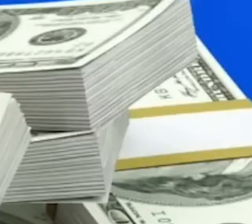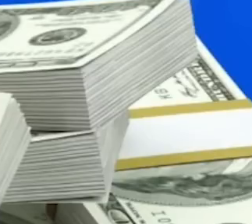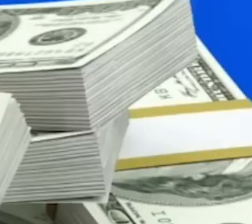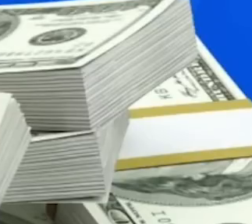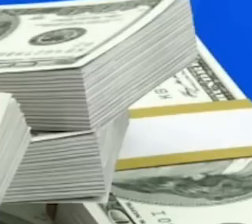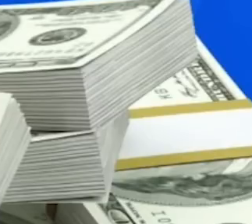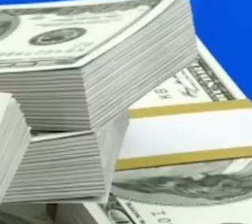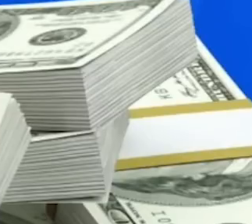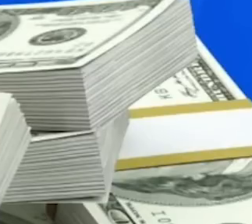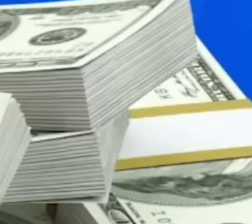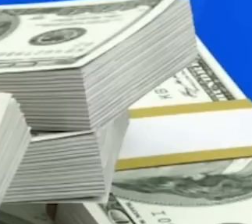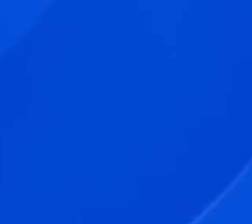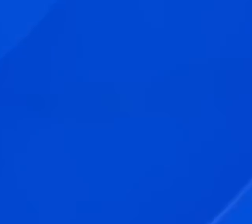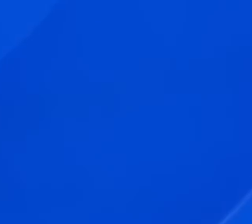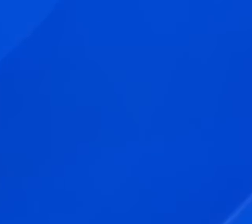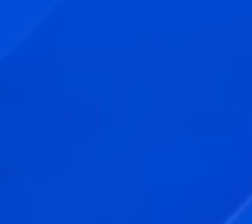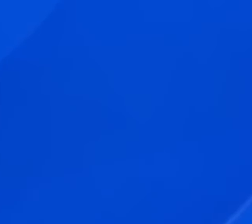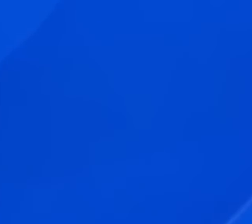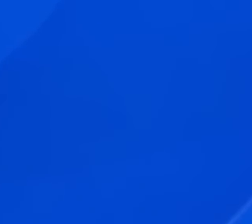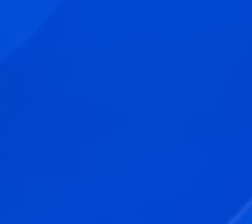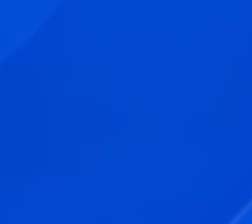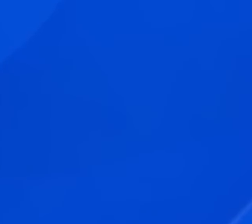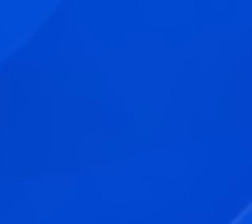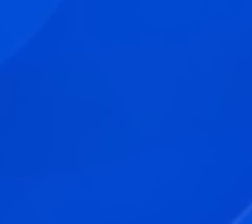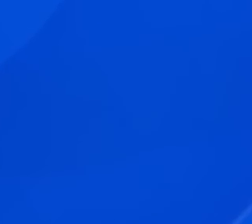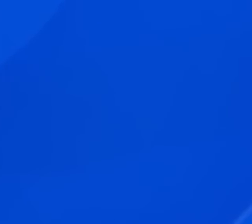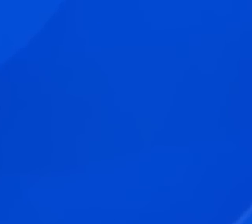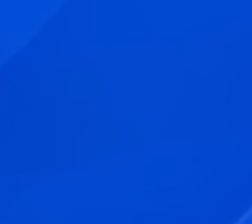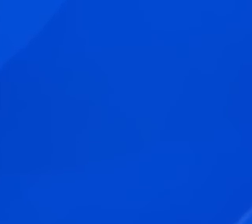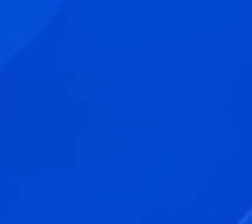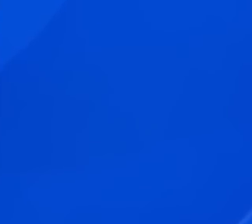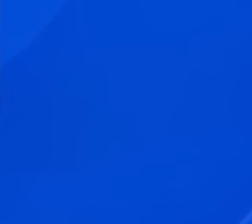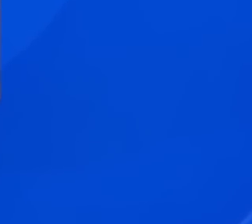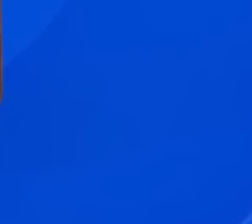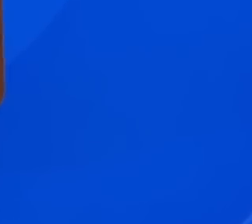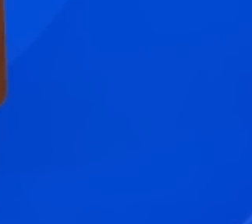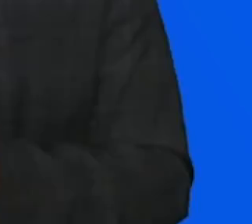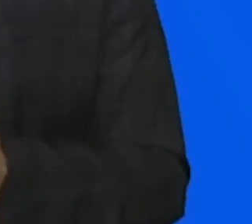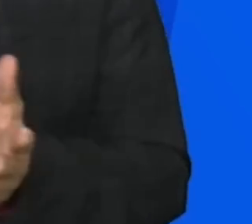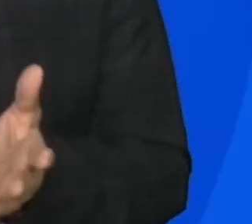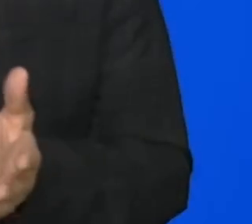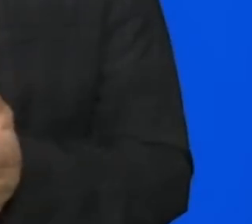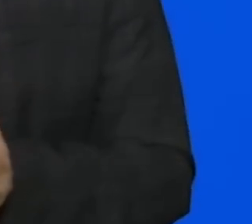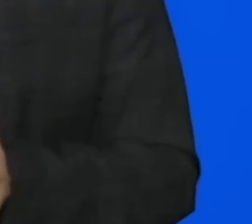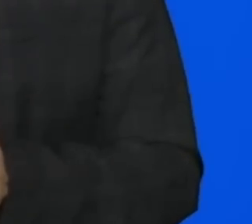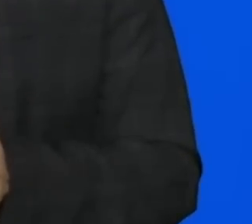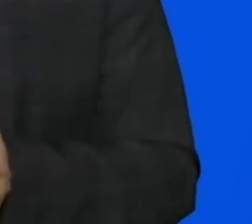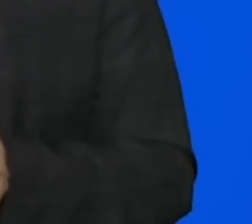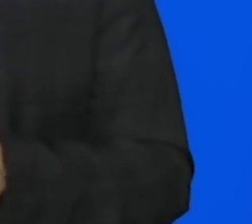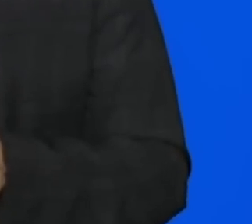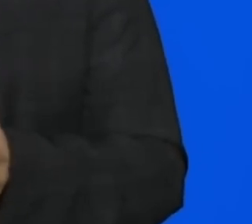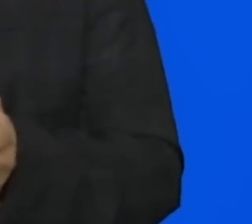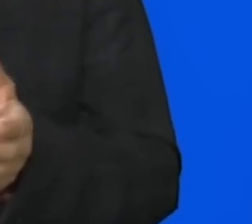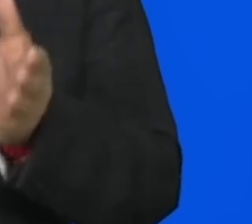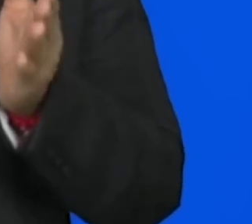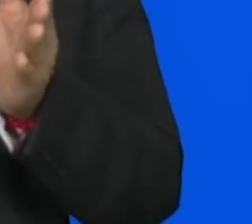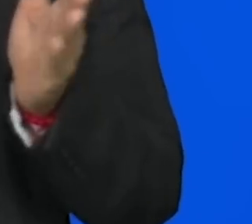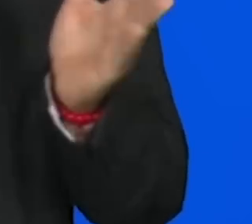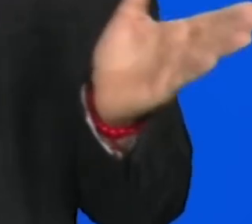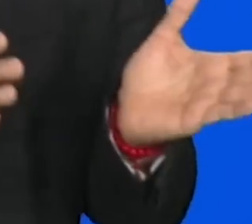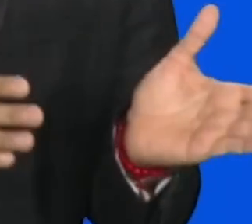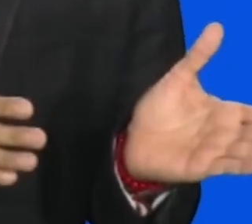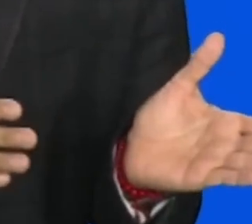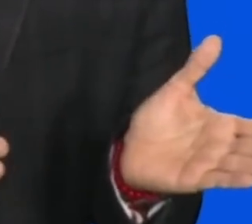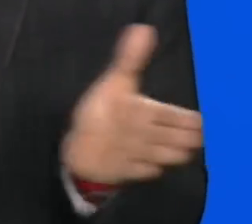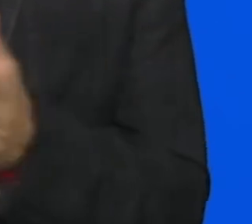clientes interesados en una nueva propuesta, de que además de ser una oportunidad de negocio, sea viable comercialmente. Muchas veces una modificación sobre la forma